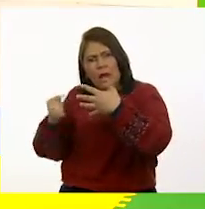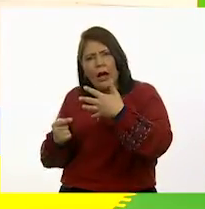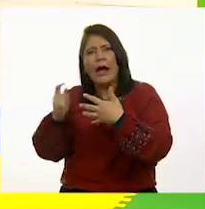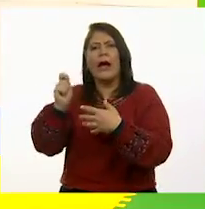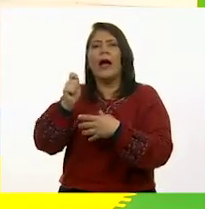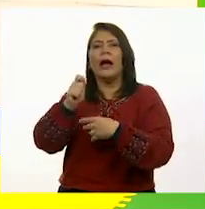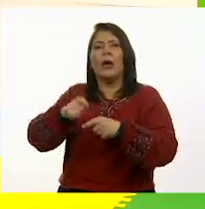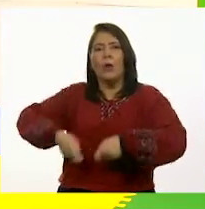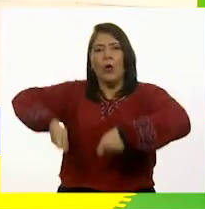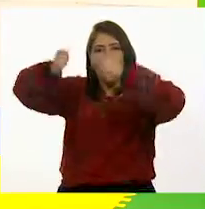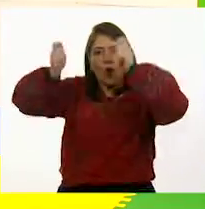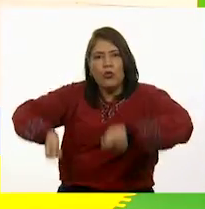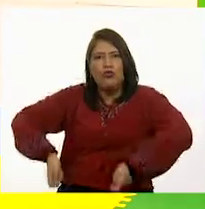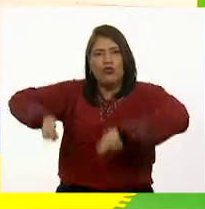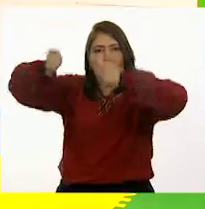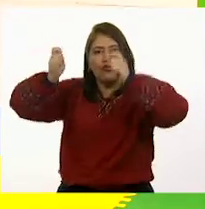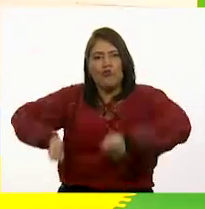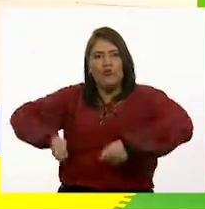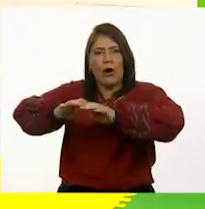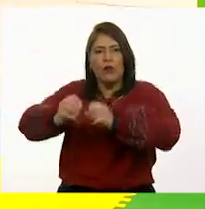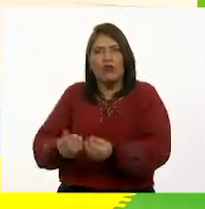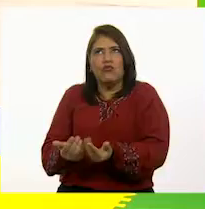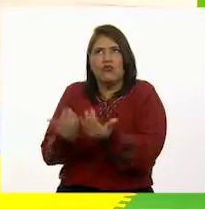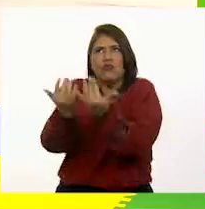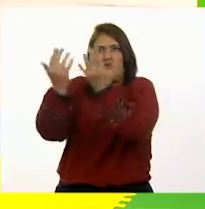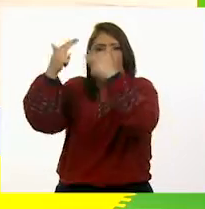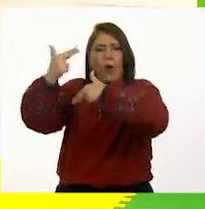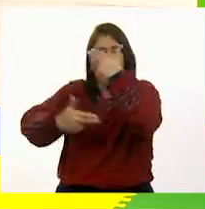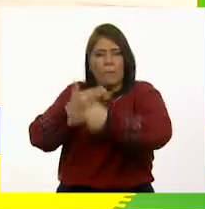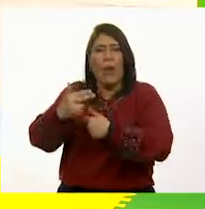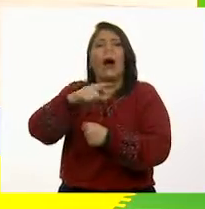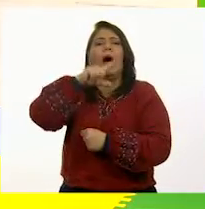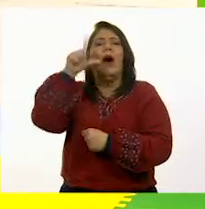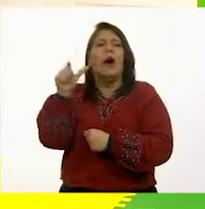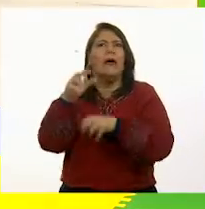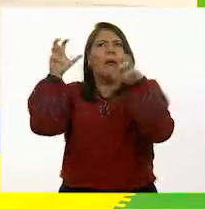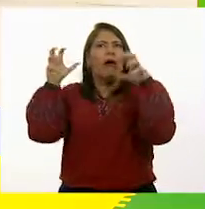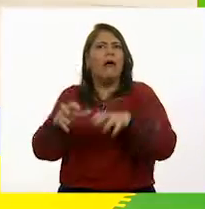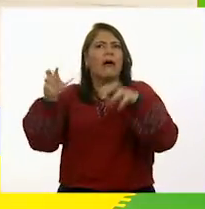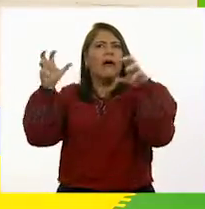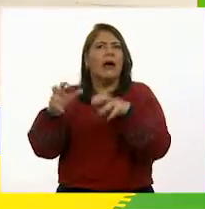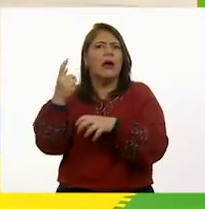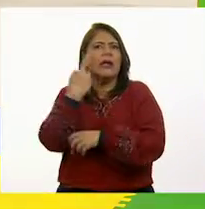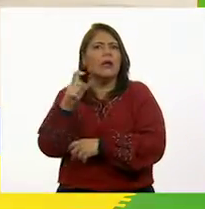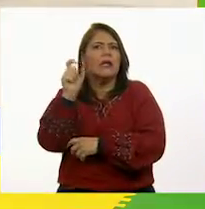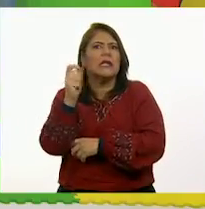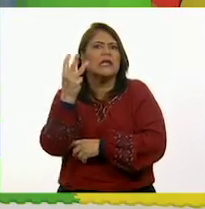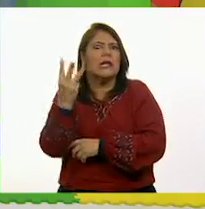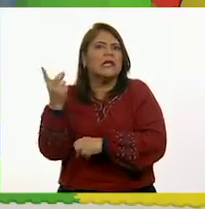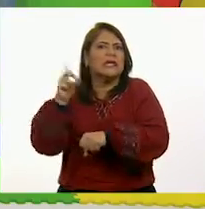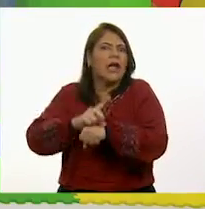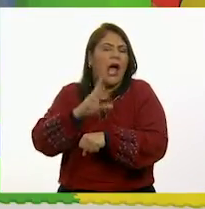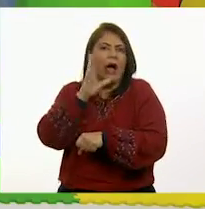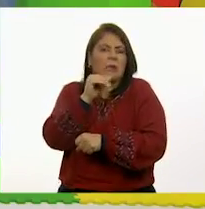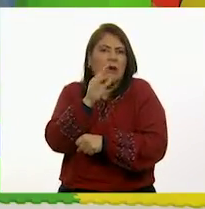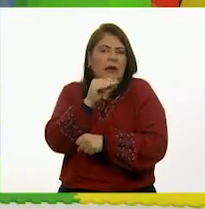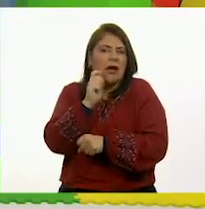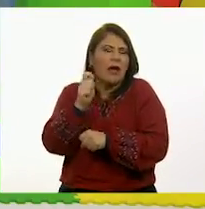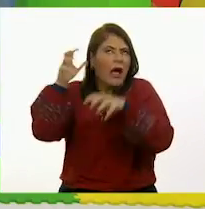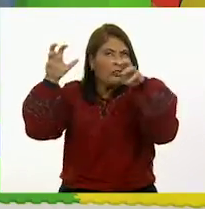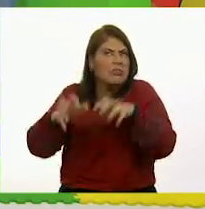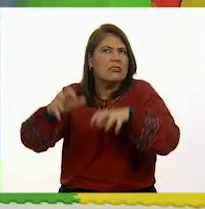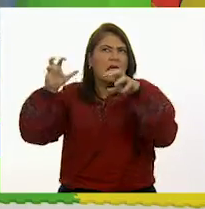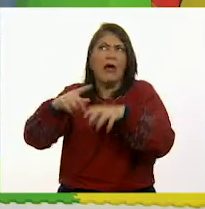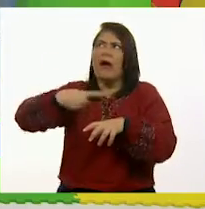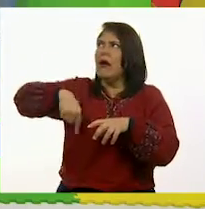mediante señales de humo. Pero de repente, no paró de llover durante 123 días y los guerreros no